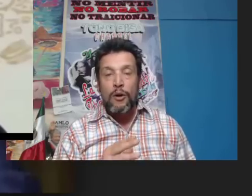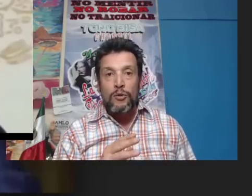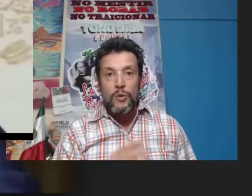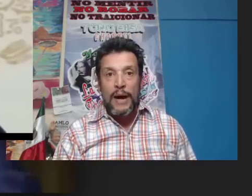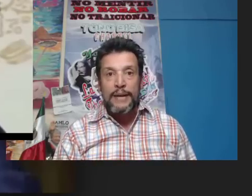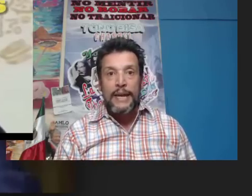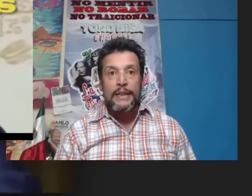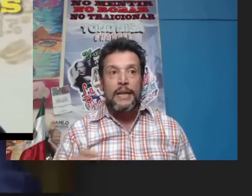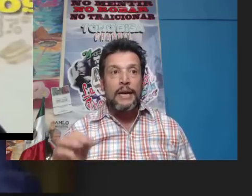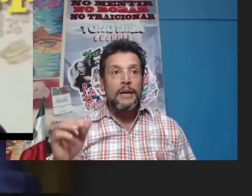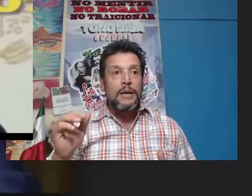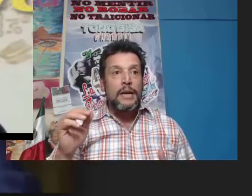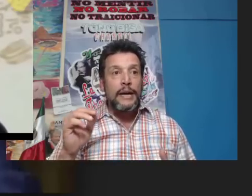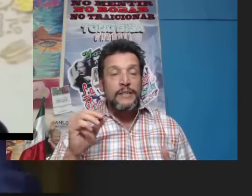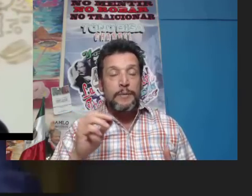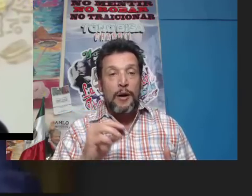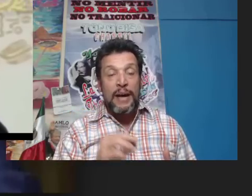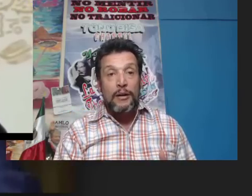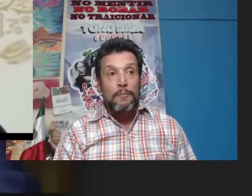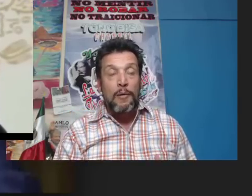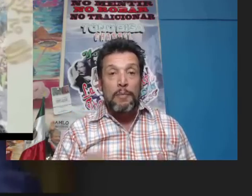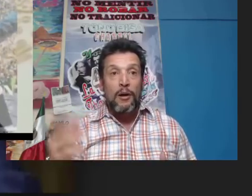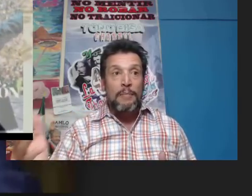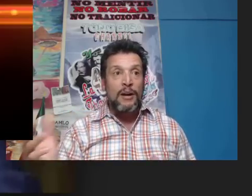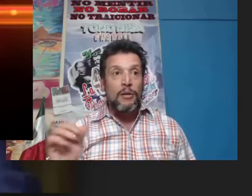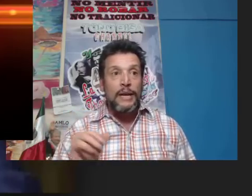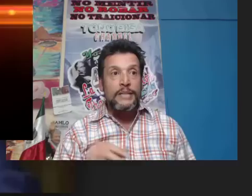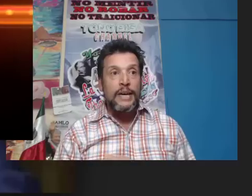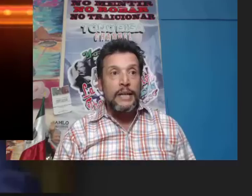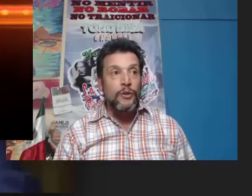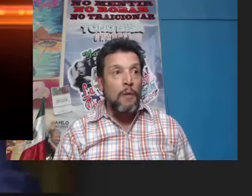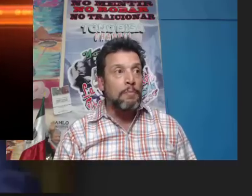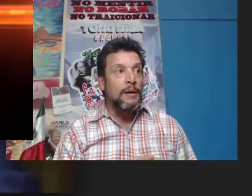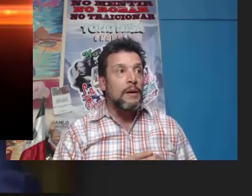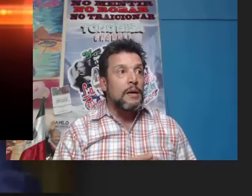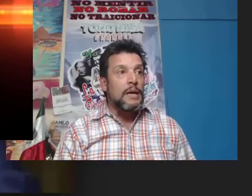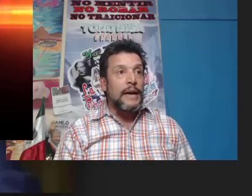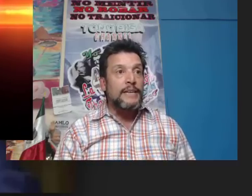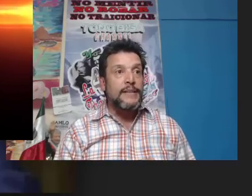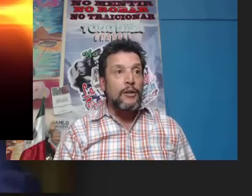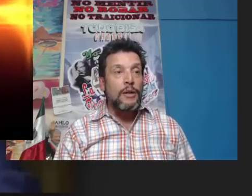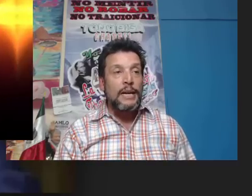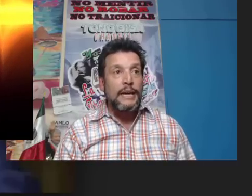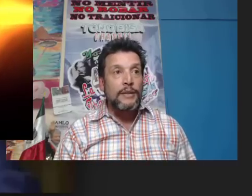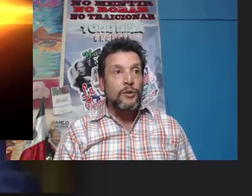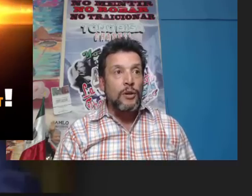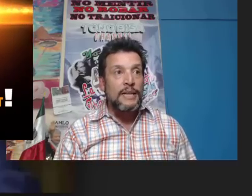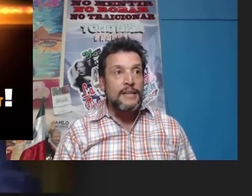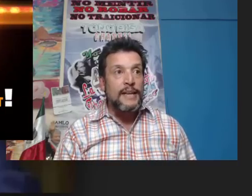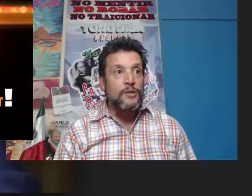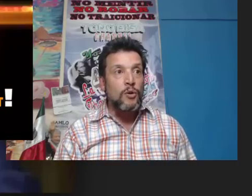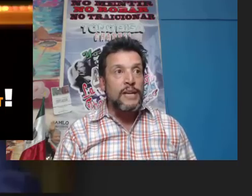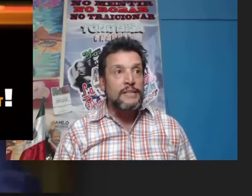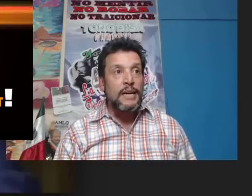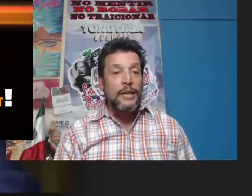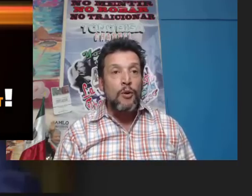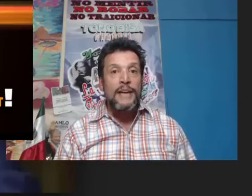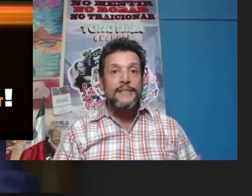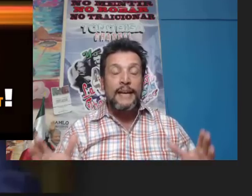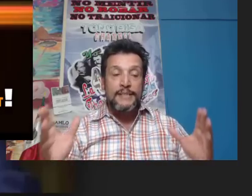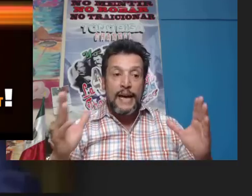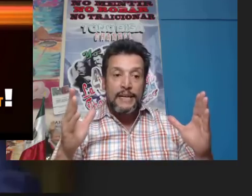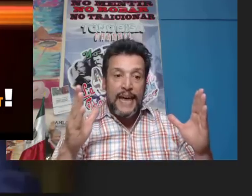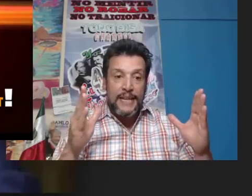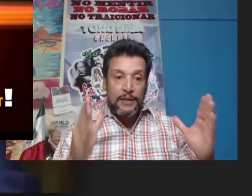se ha reunido con su gabinete y que recibió a Michael Pompeo, la mano derecha de Trump, y que ha estado delineando todas estas cosas y